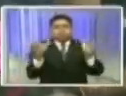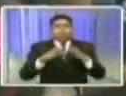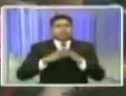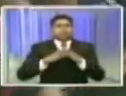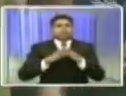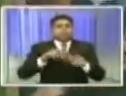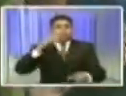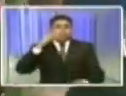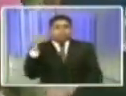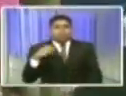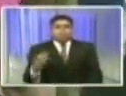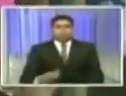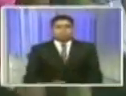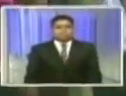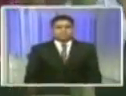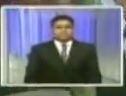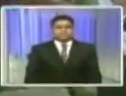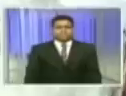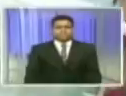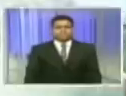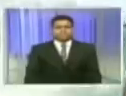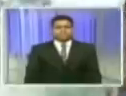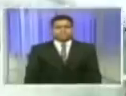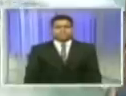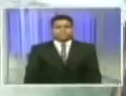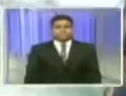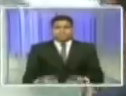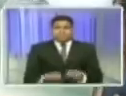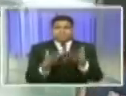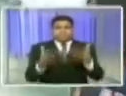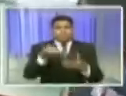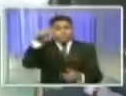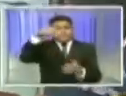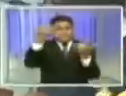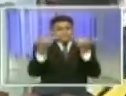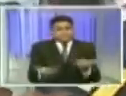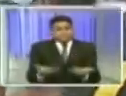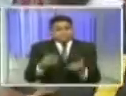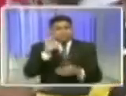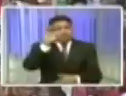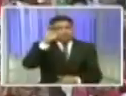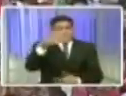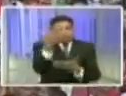juventud y les dio el presente y el futuro en sus manos.